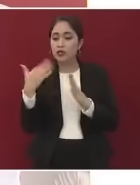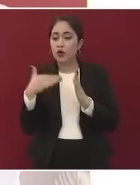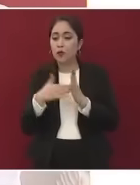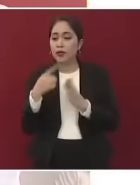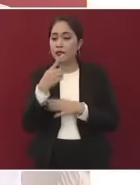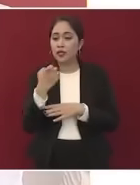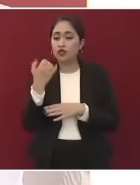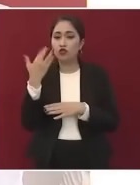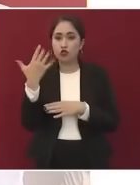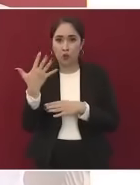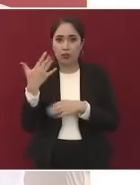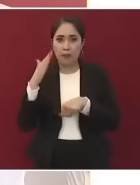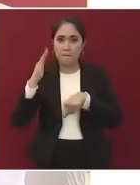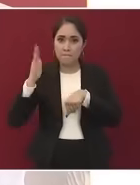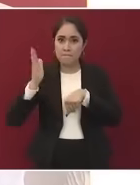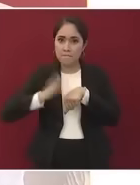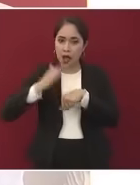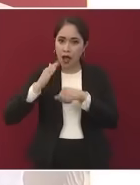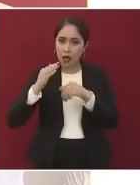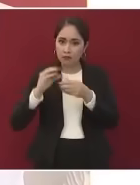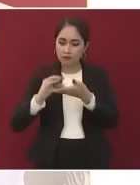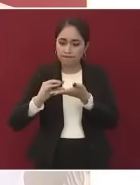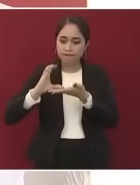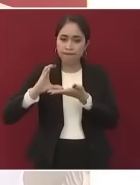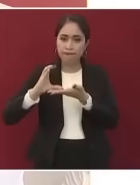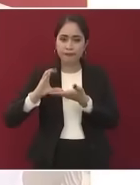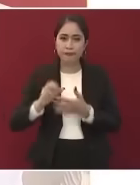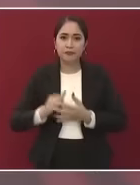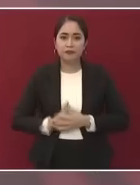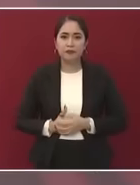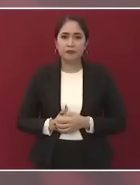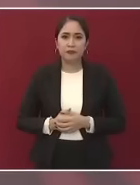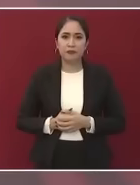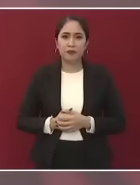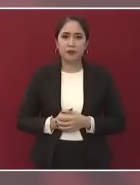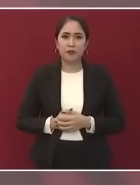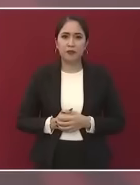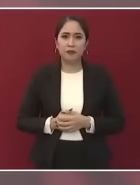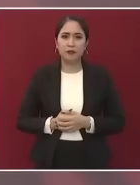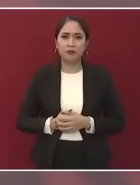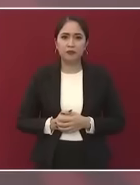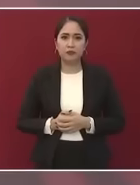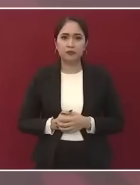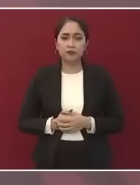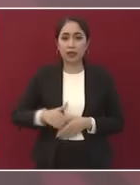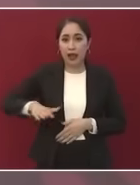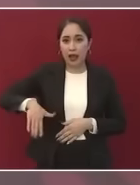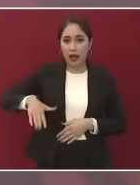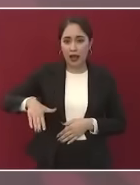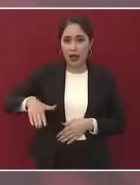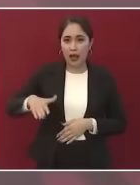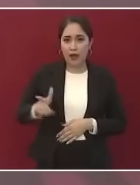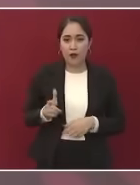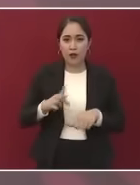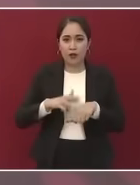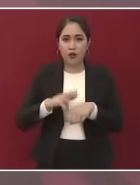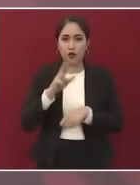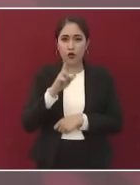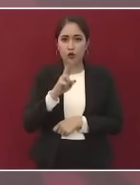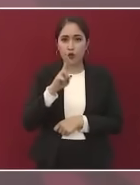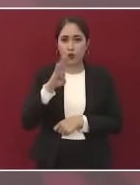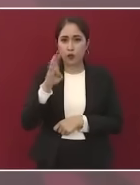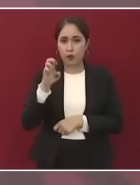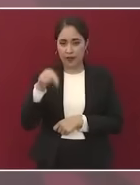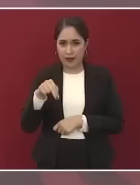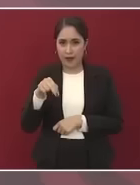estadounidense a donde tuvo que aceptar ir a regañadientes luego de que en su última visita en Palacio Nacional el